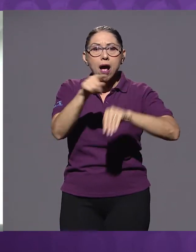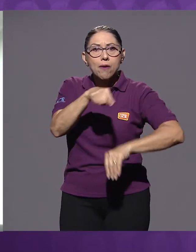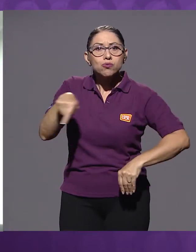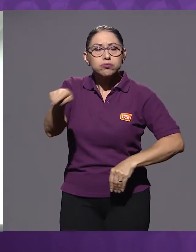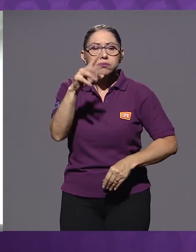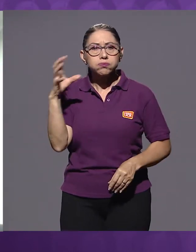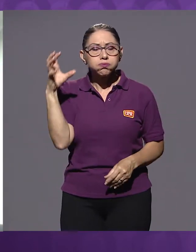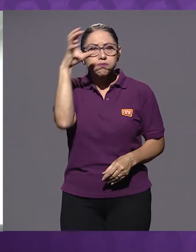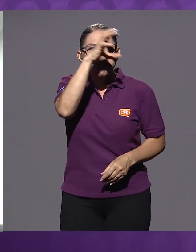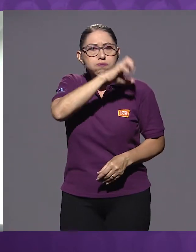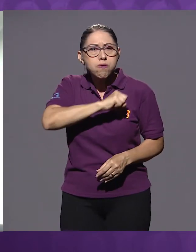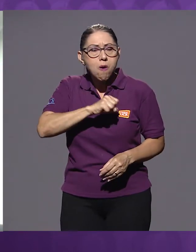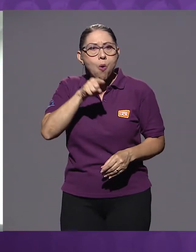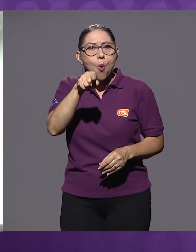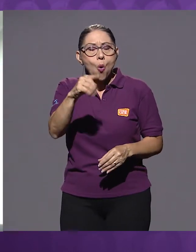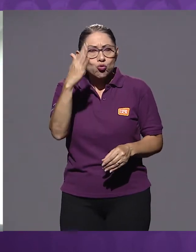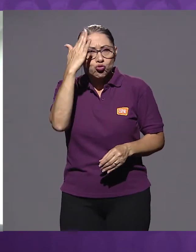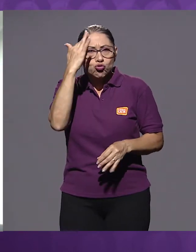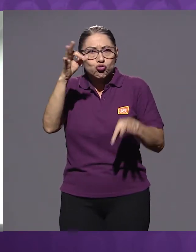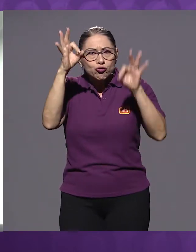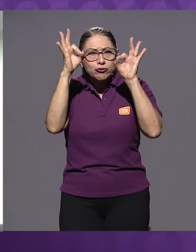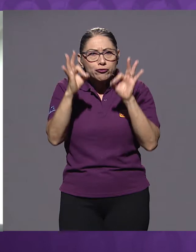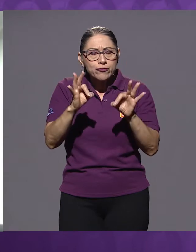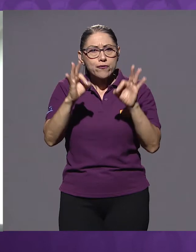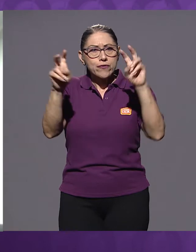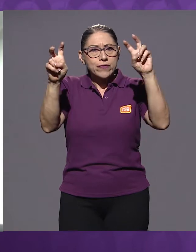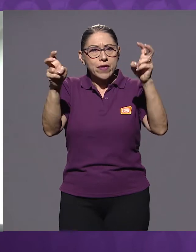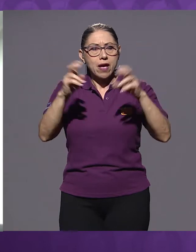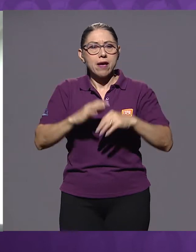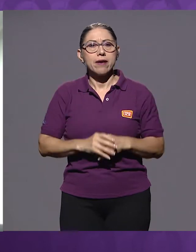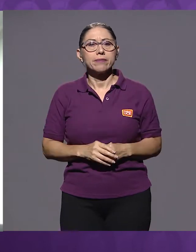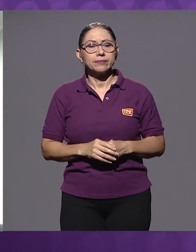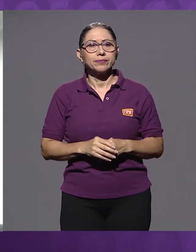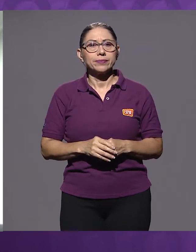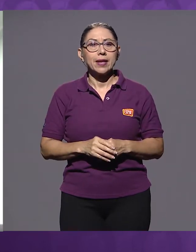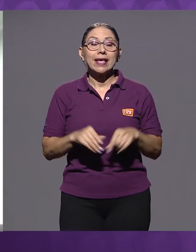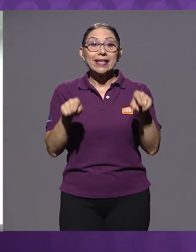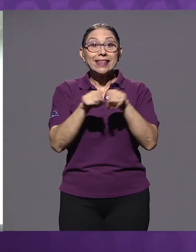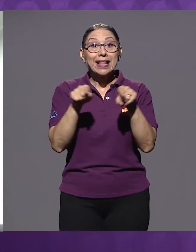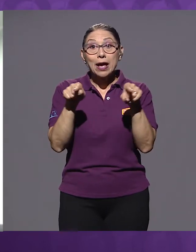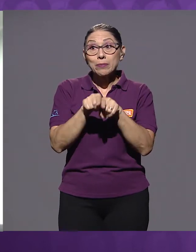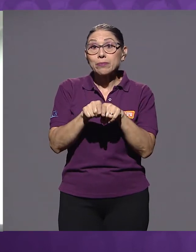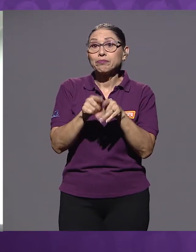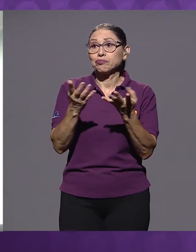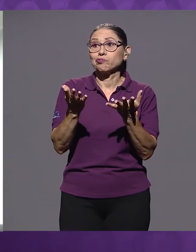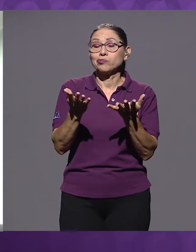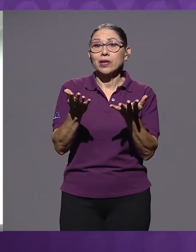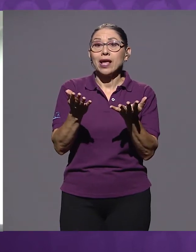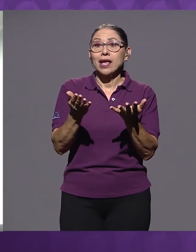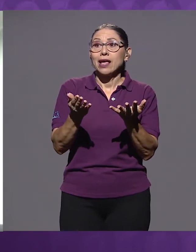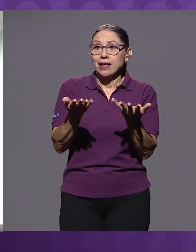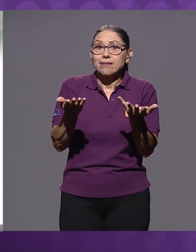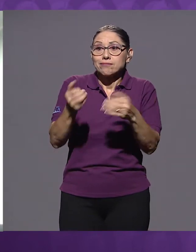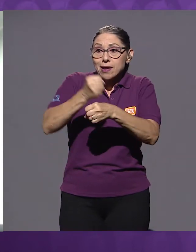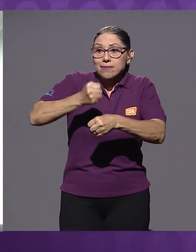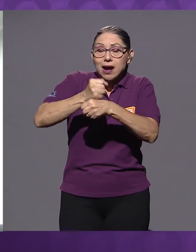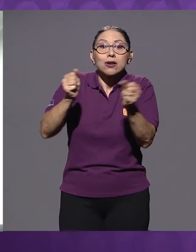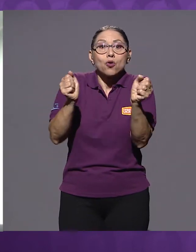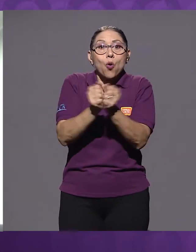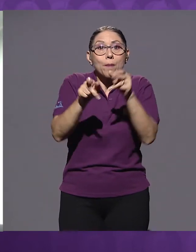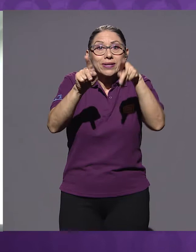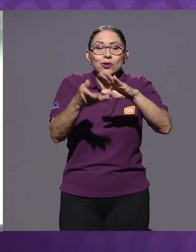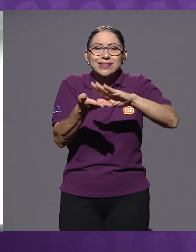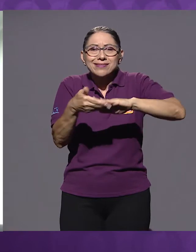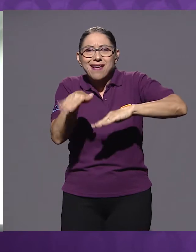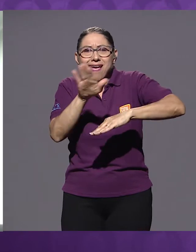bien del tema y sobre todo usar a expertos que existen en el